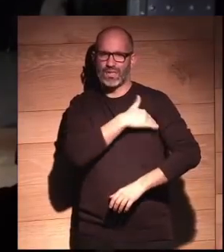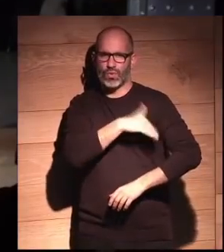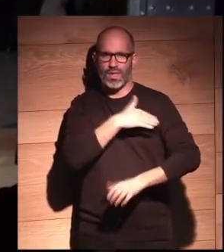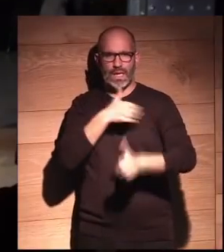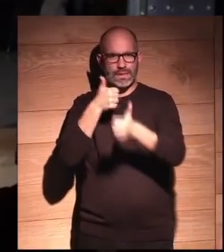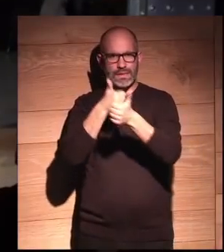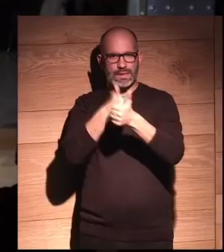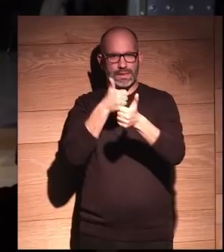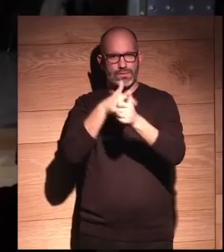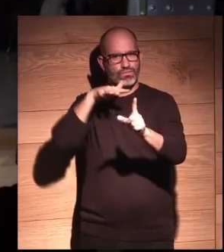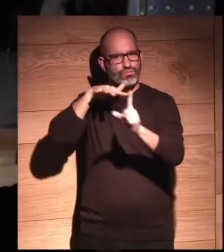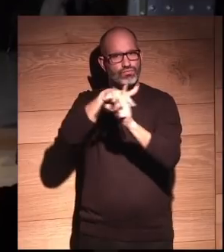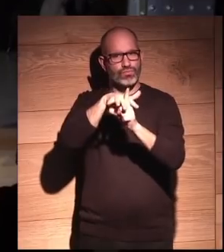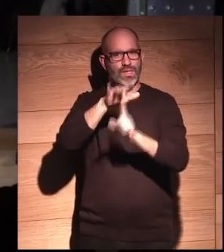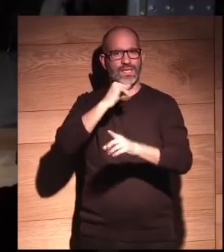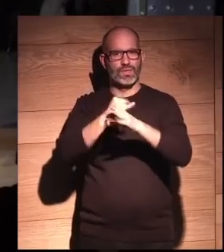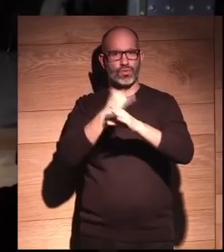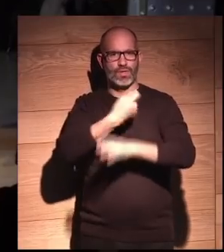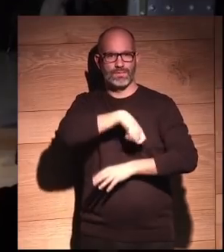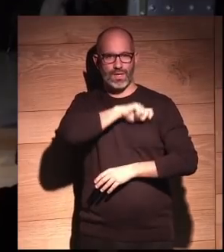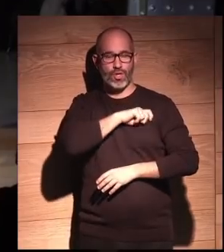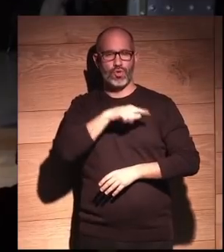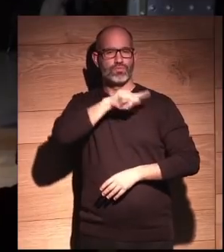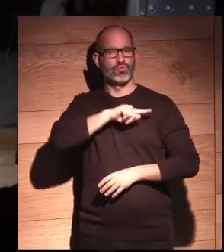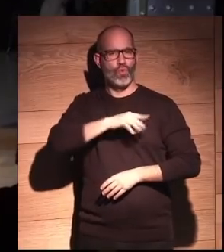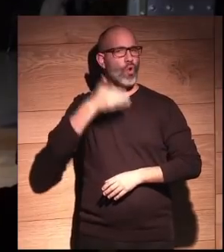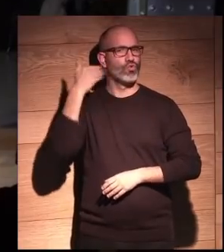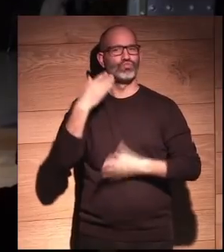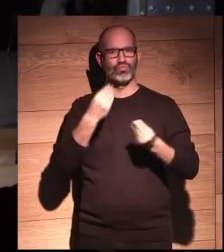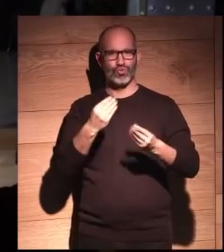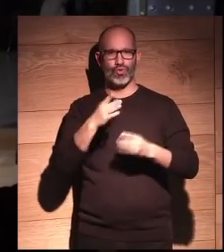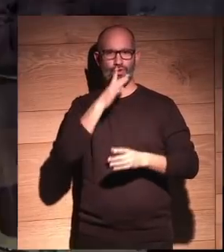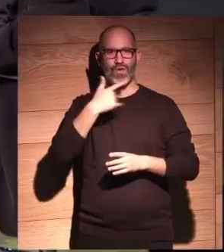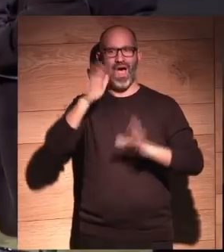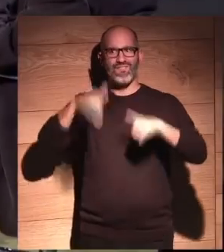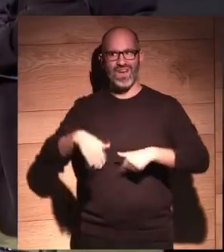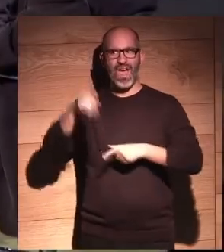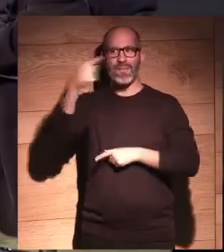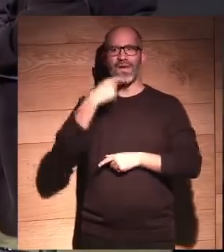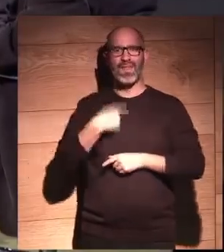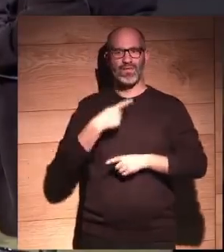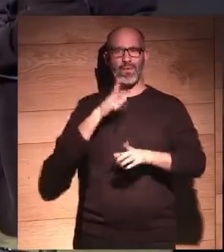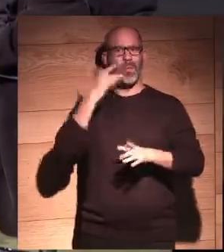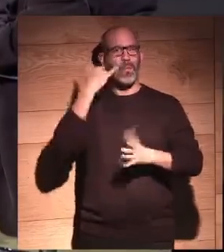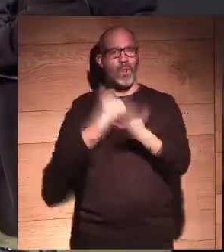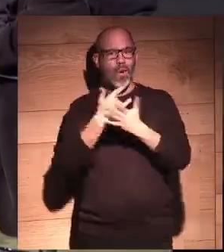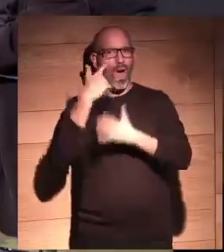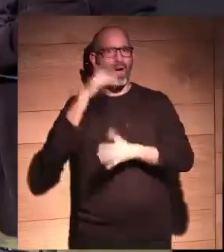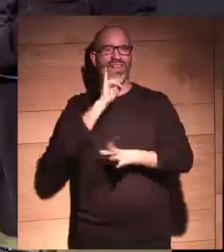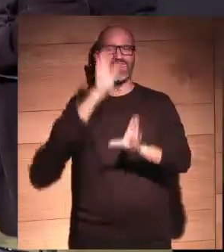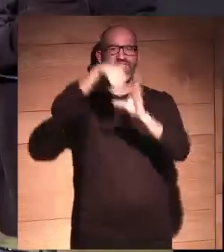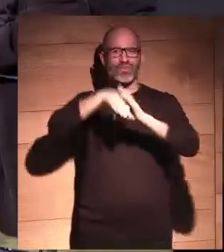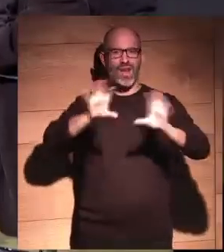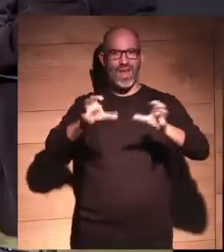los institutos españoles. Me siento muy orgullosa de esto, de haber hecho caso a Antonio y de